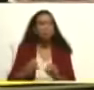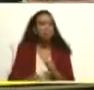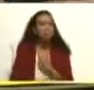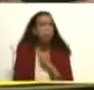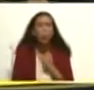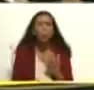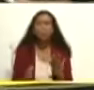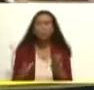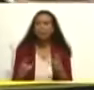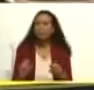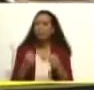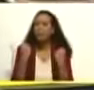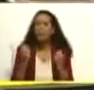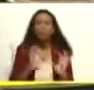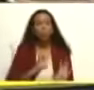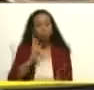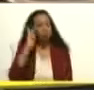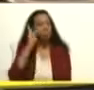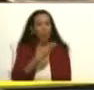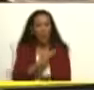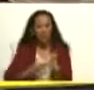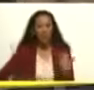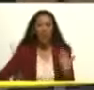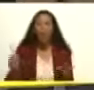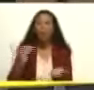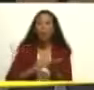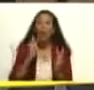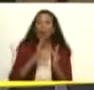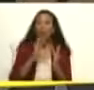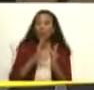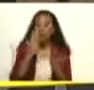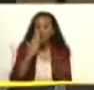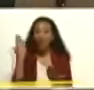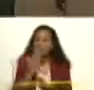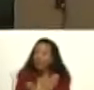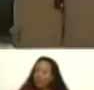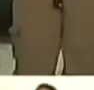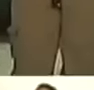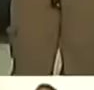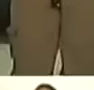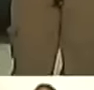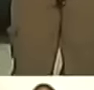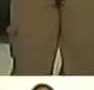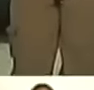no fallarle a Venezuela. Así que bueno, presidente, le devolvemos el pase y a la disposición.